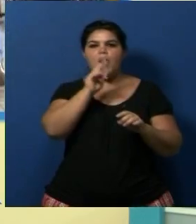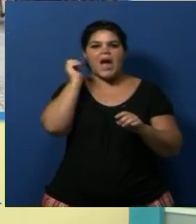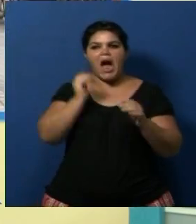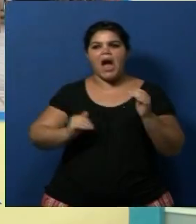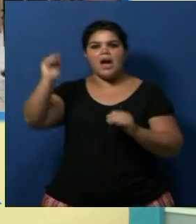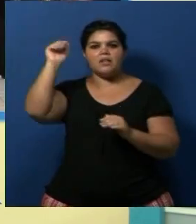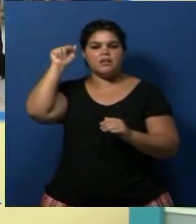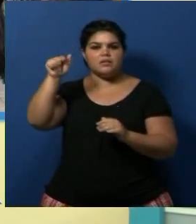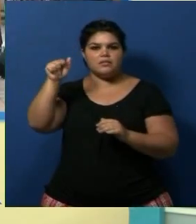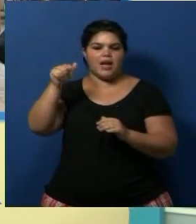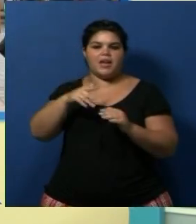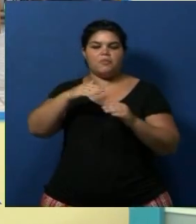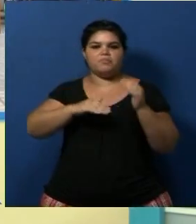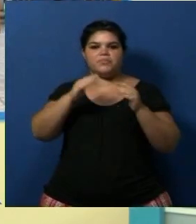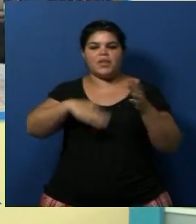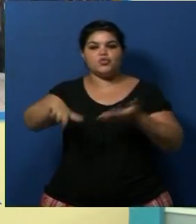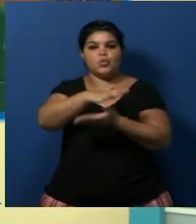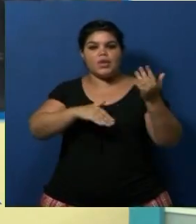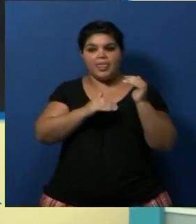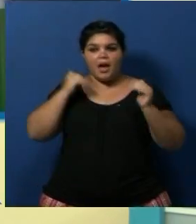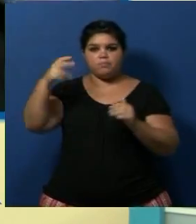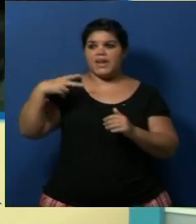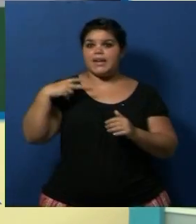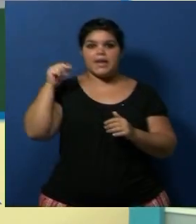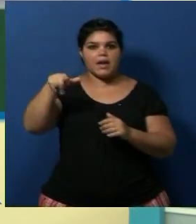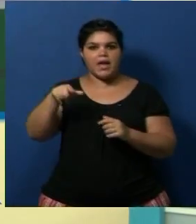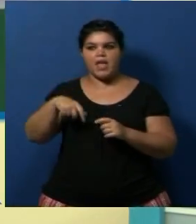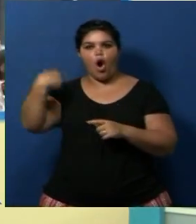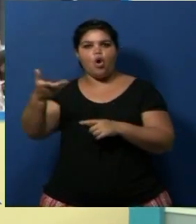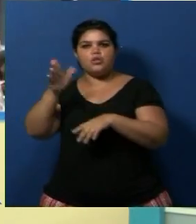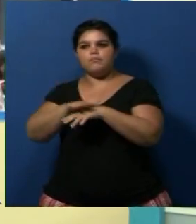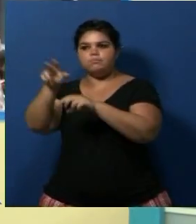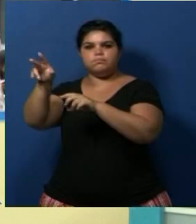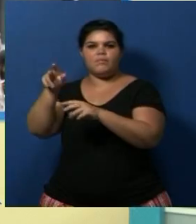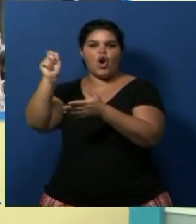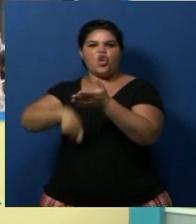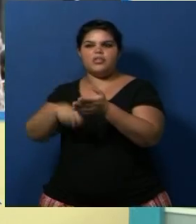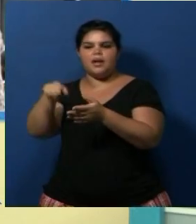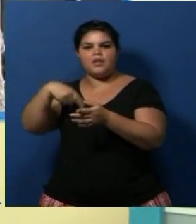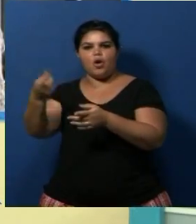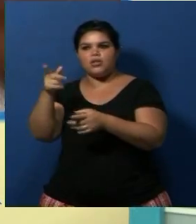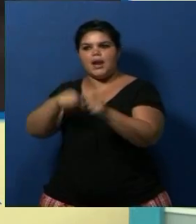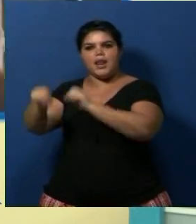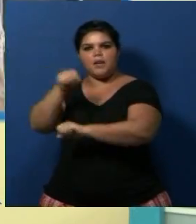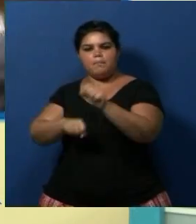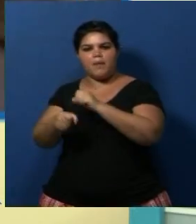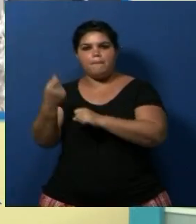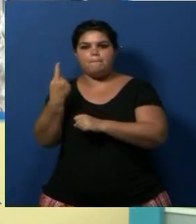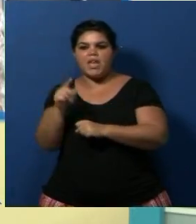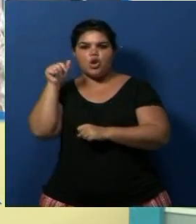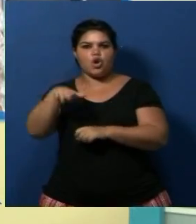a alguien para que lo haga. Pero bueno, se reproduce esa desigualdad, pero a la vez ellas mismas son las que deben buscar a esa persona.